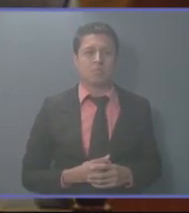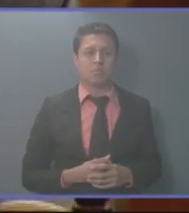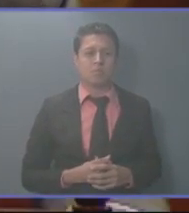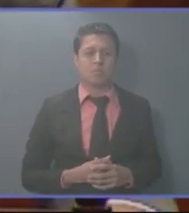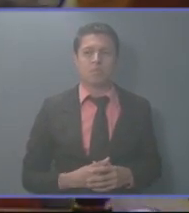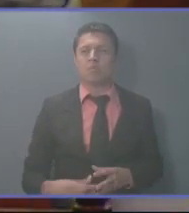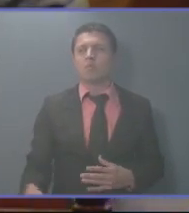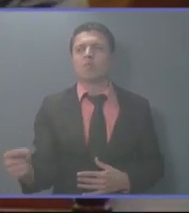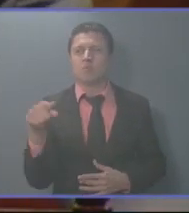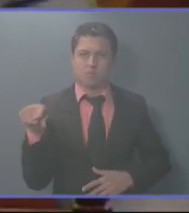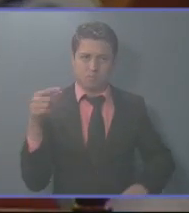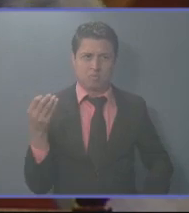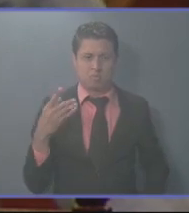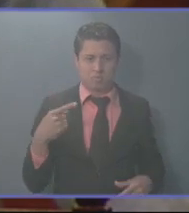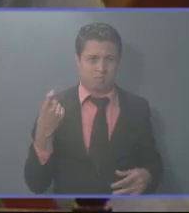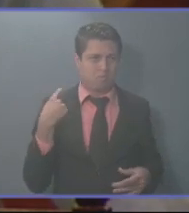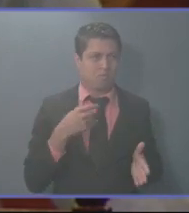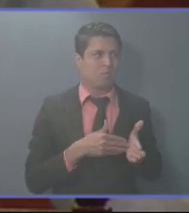Les decía al principio